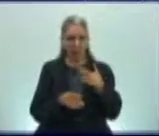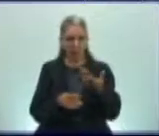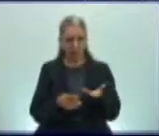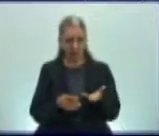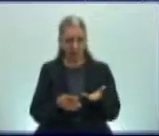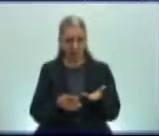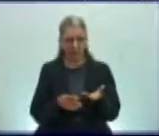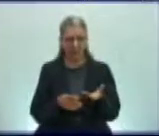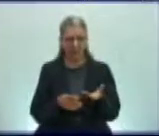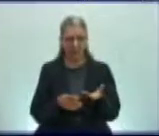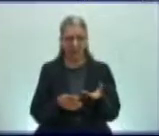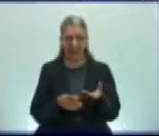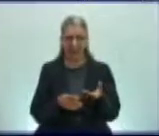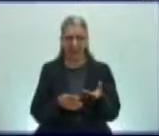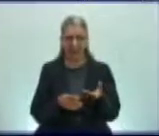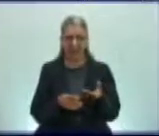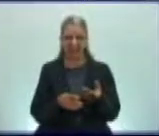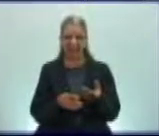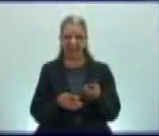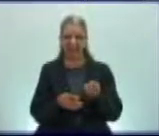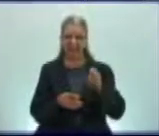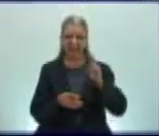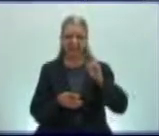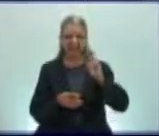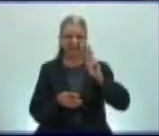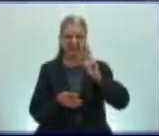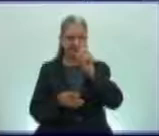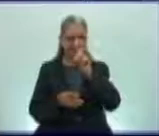obtenido entonces que el valor del arco es